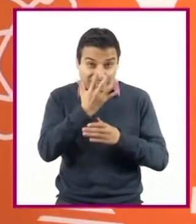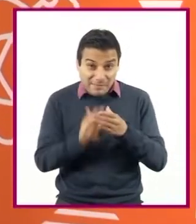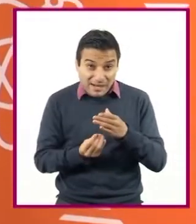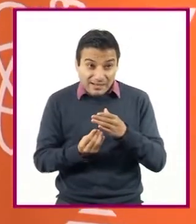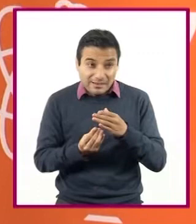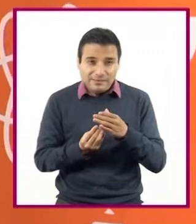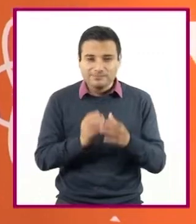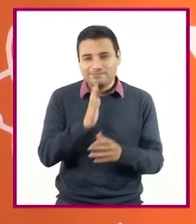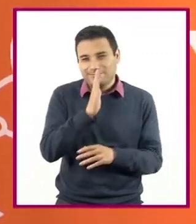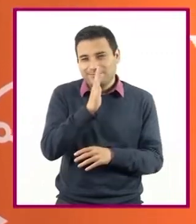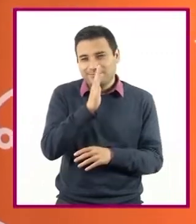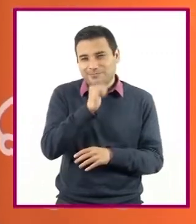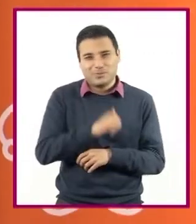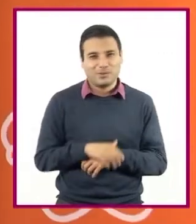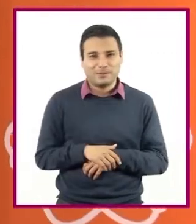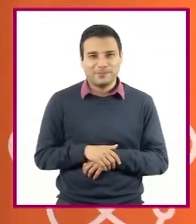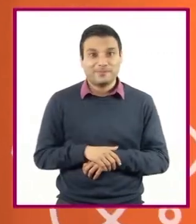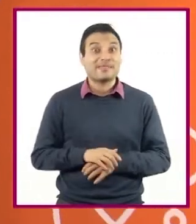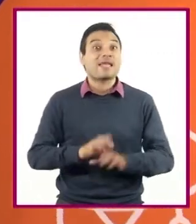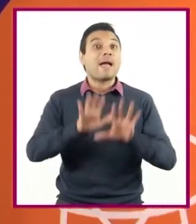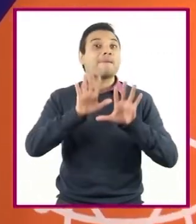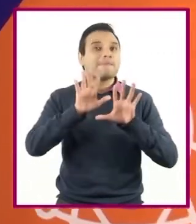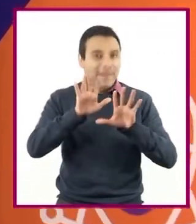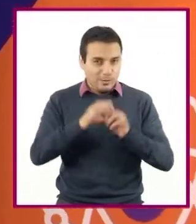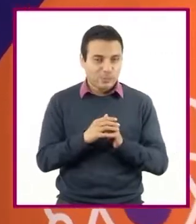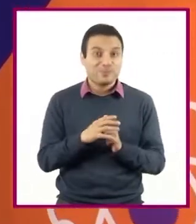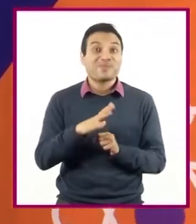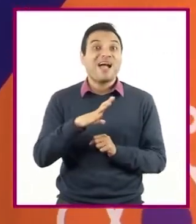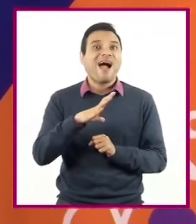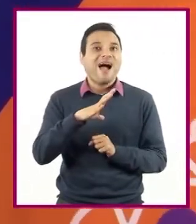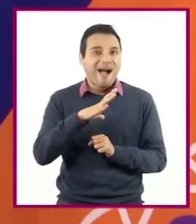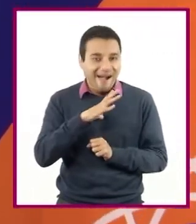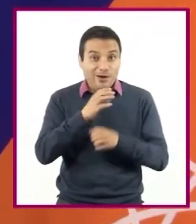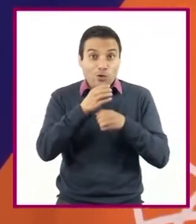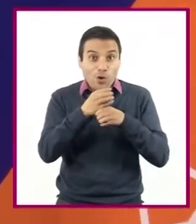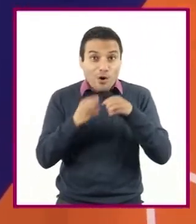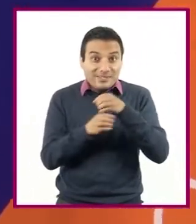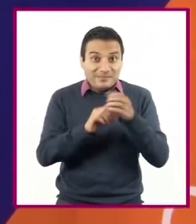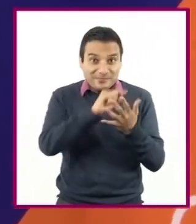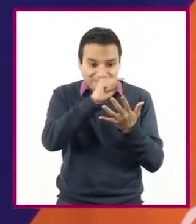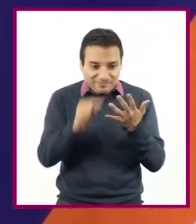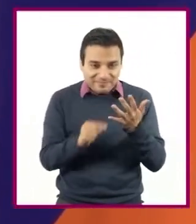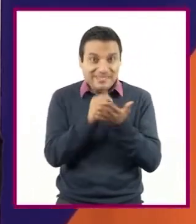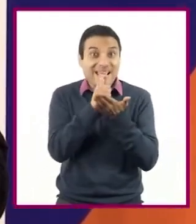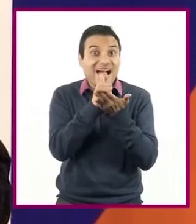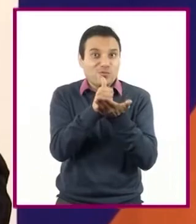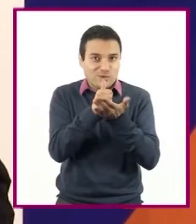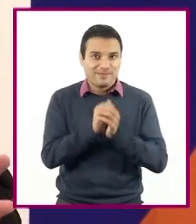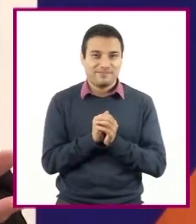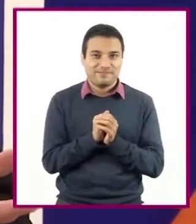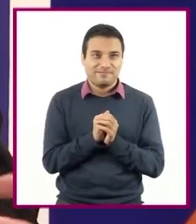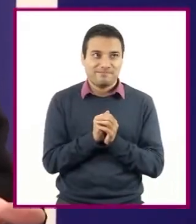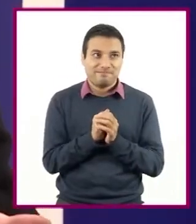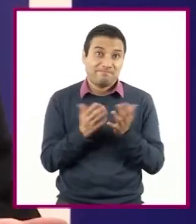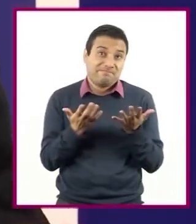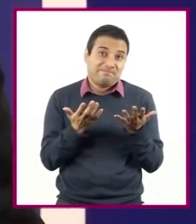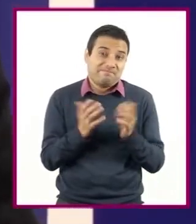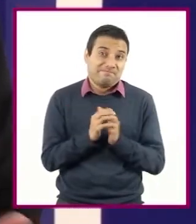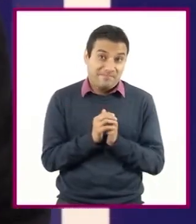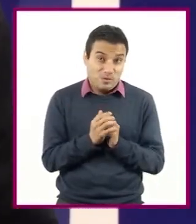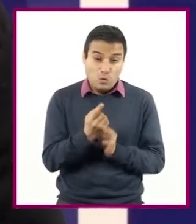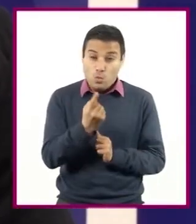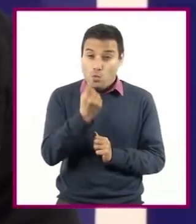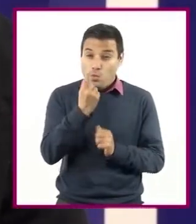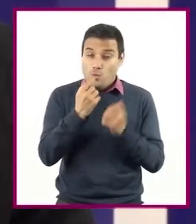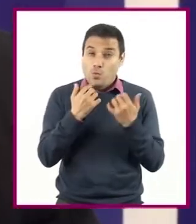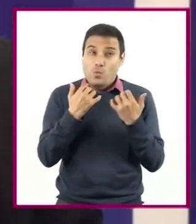parece alcanzable. Sin embargo, se han inventado cosas para superar físicamente esas situaciones. Unos simulacros que reparan los